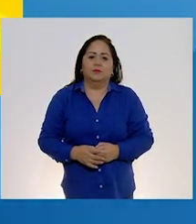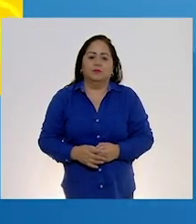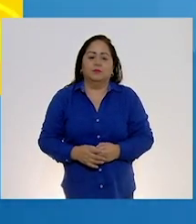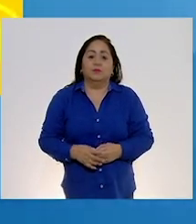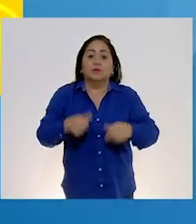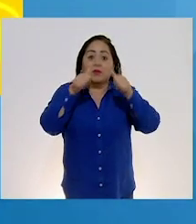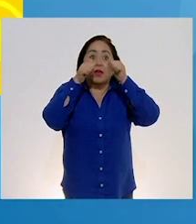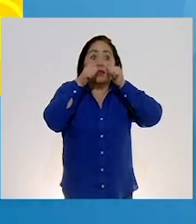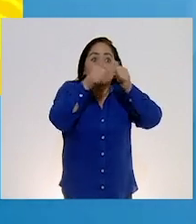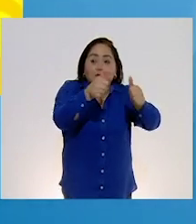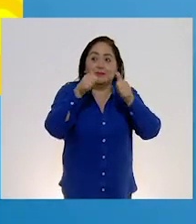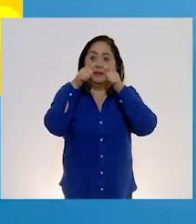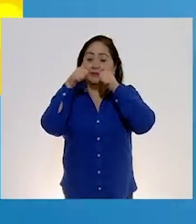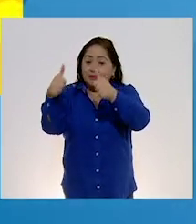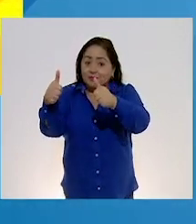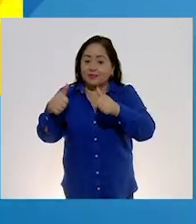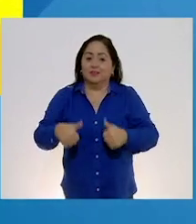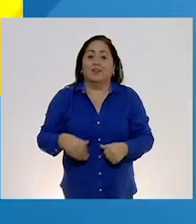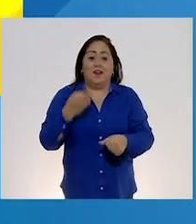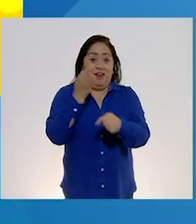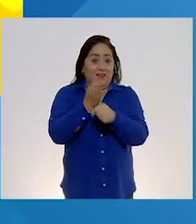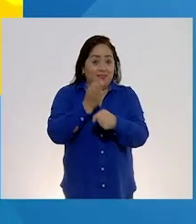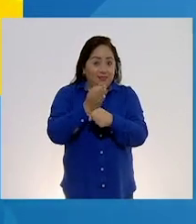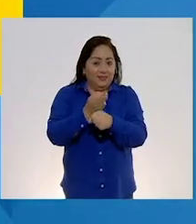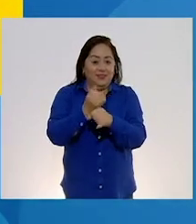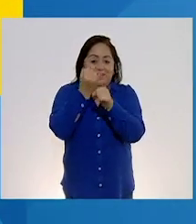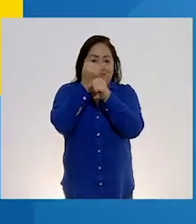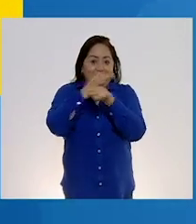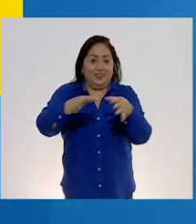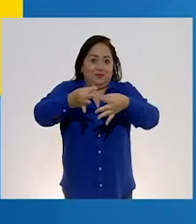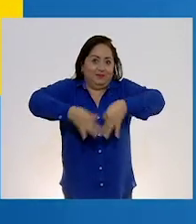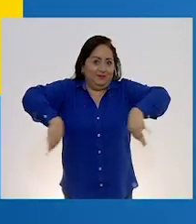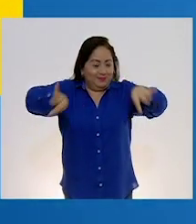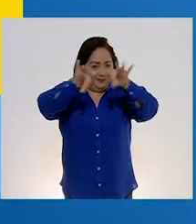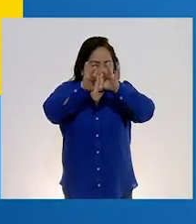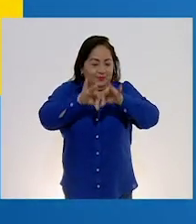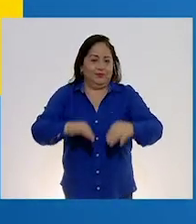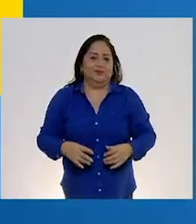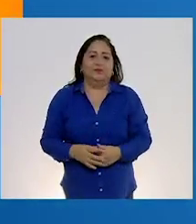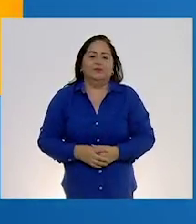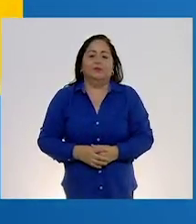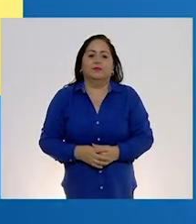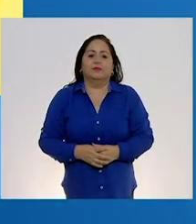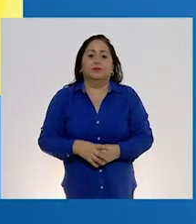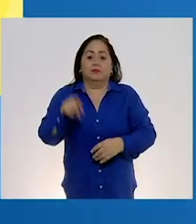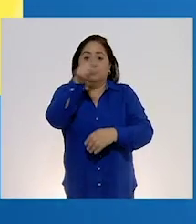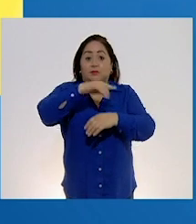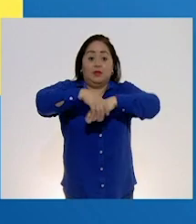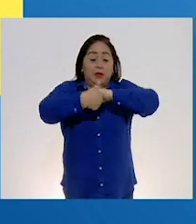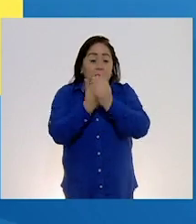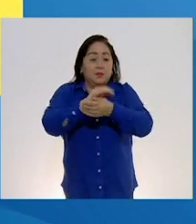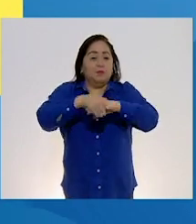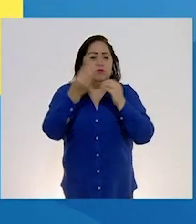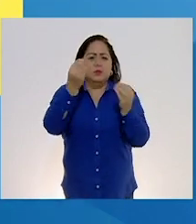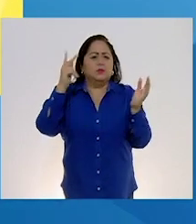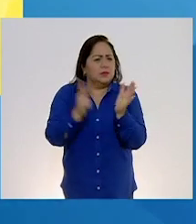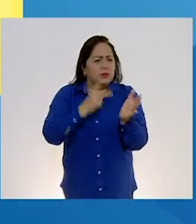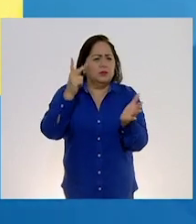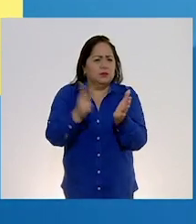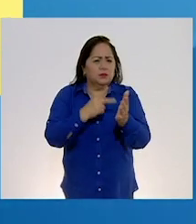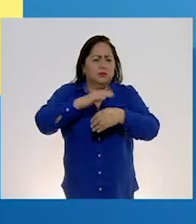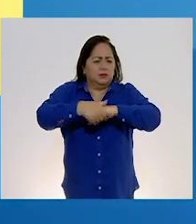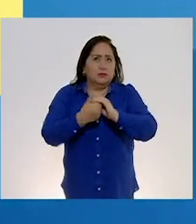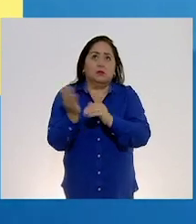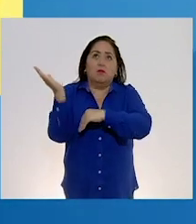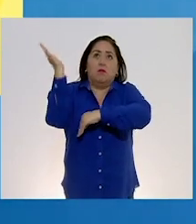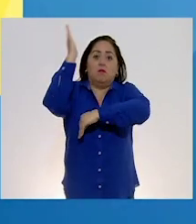¡Atención! ¡Atención! ¡A continuación, información importante! Lavarnos las manos varias veces al día